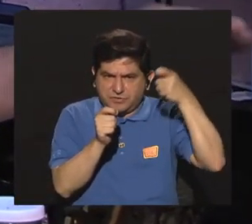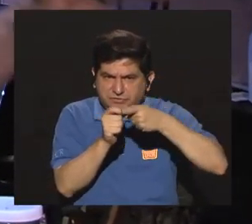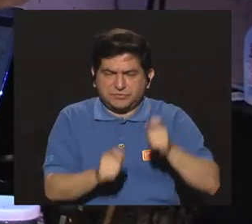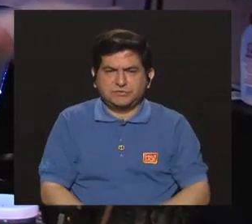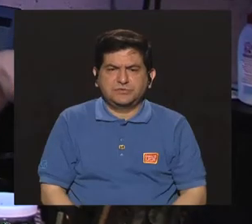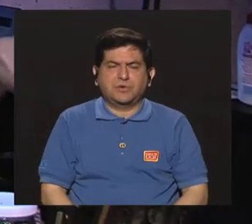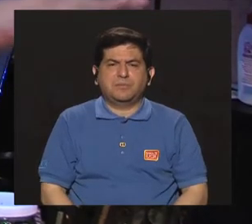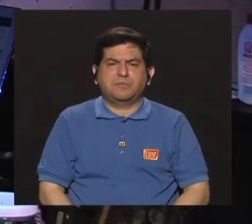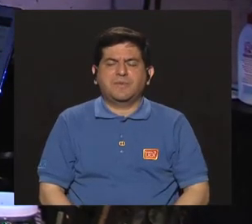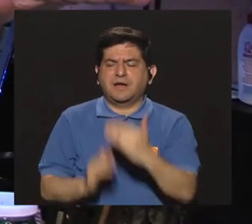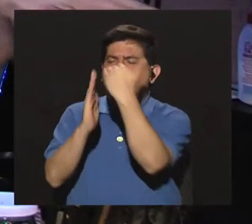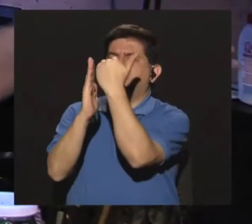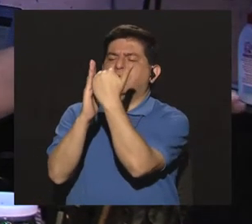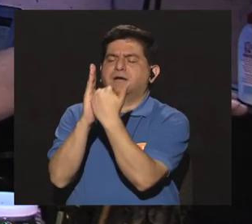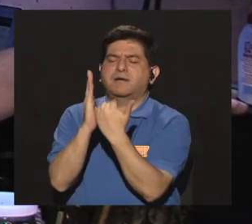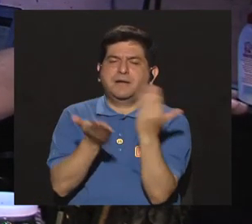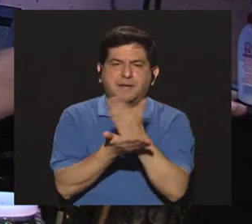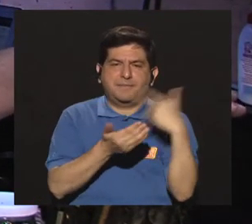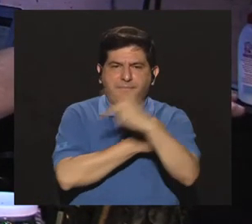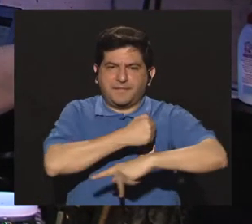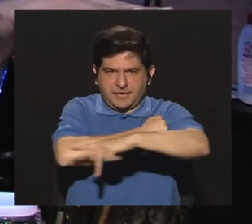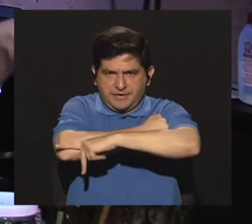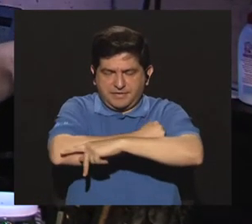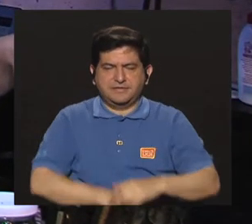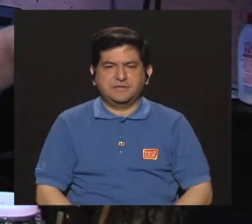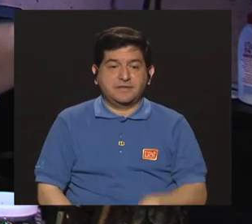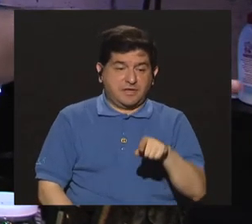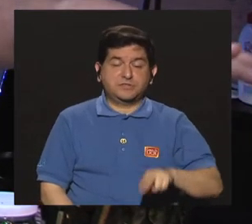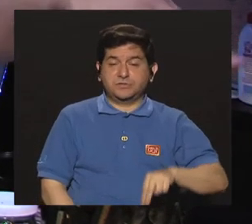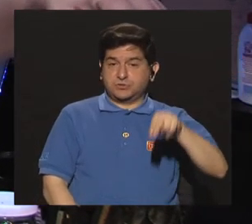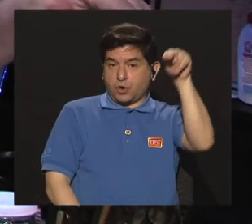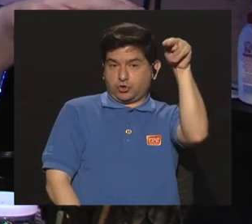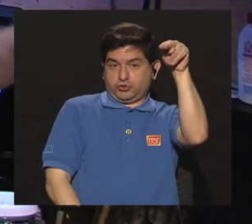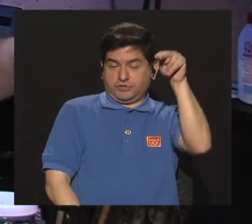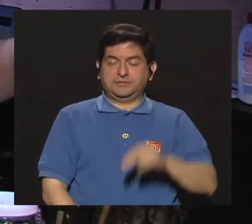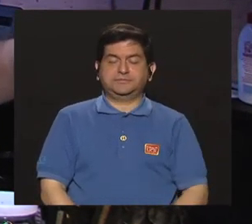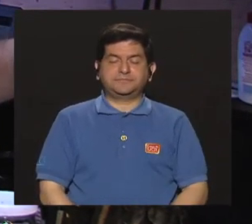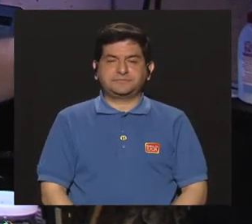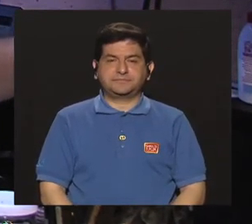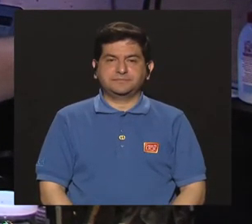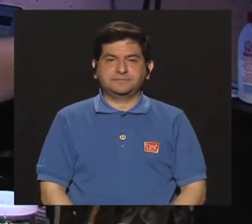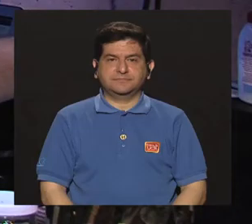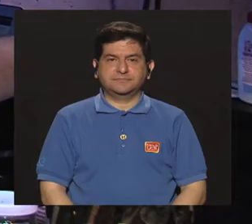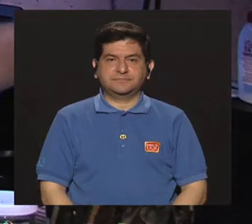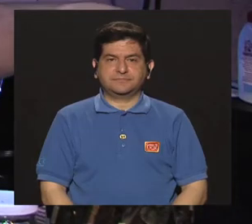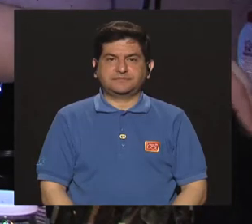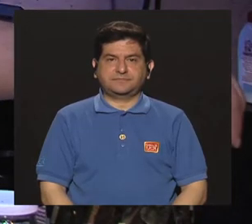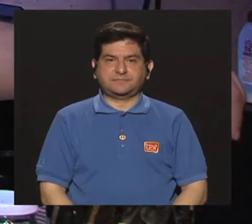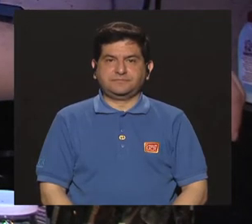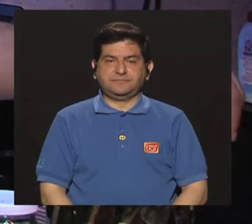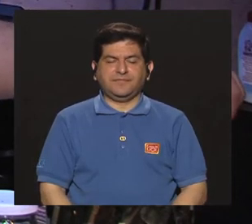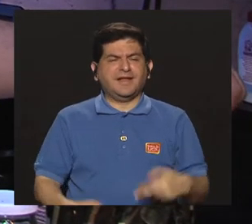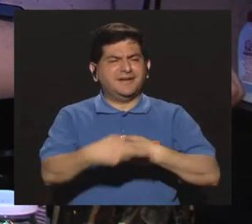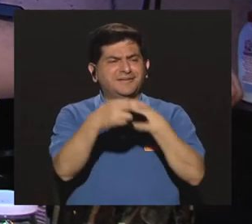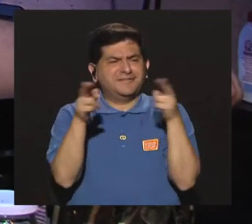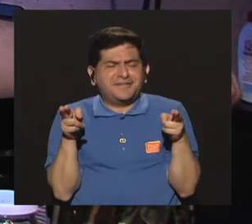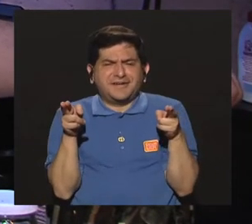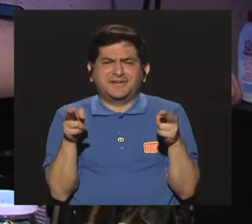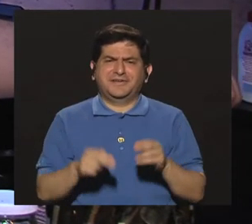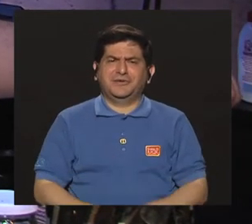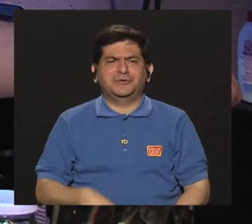para inventariar una parte del país por ejemplo toda la zona norte son regiones